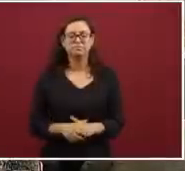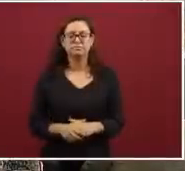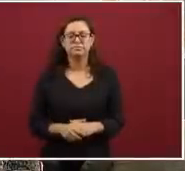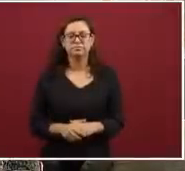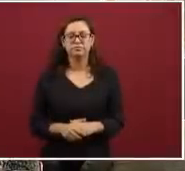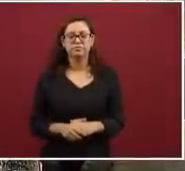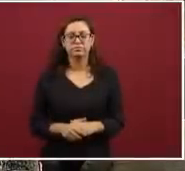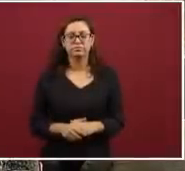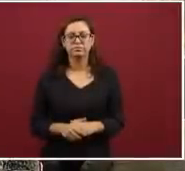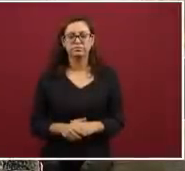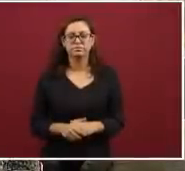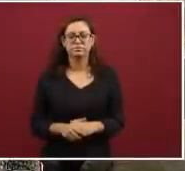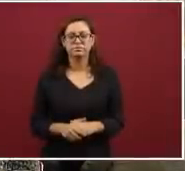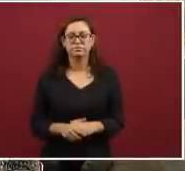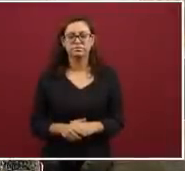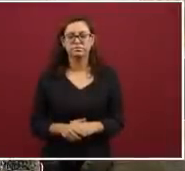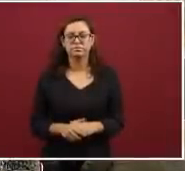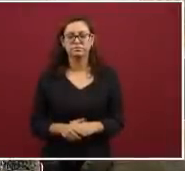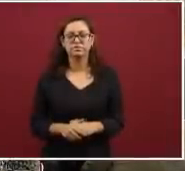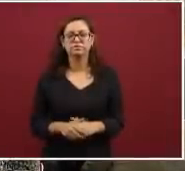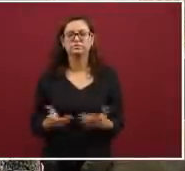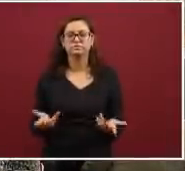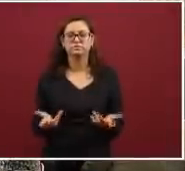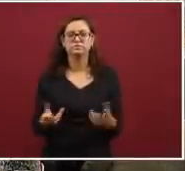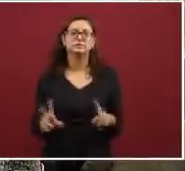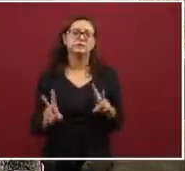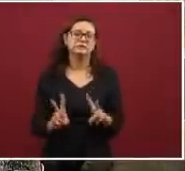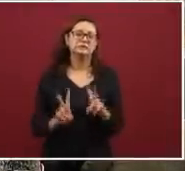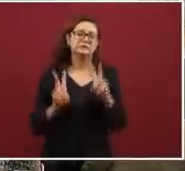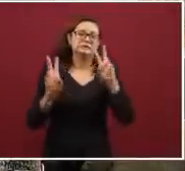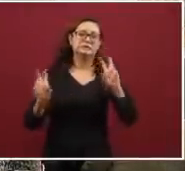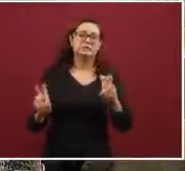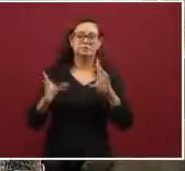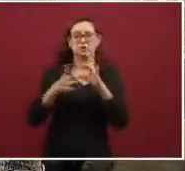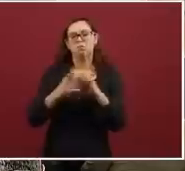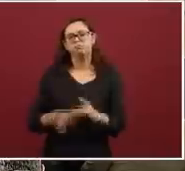les van a explicar sobre este tema para